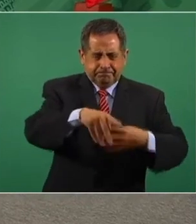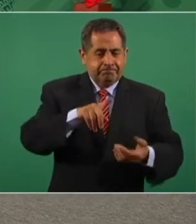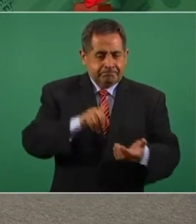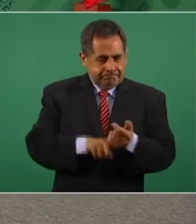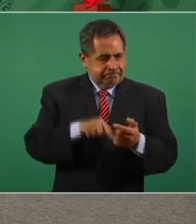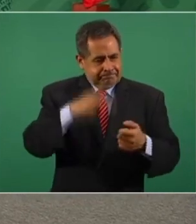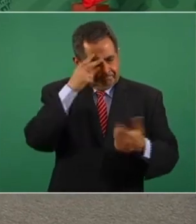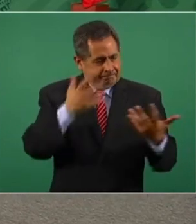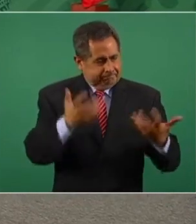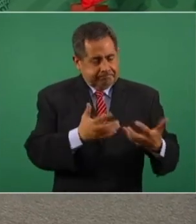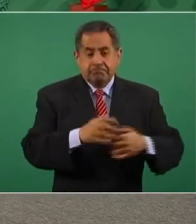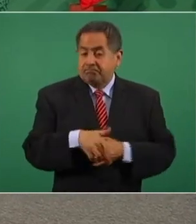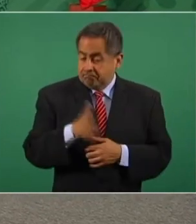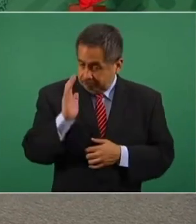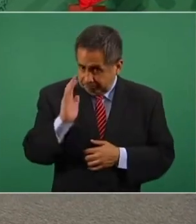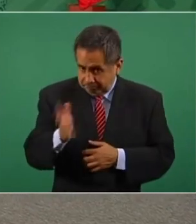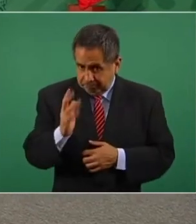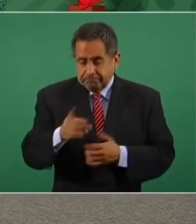Estamos